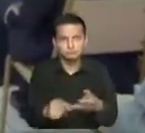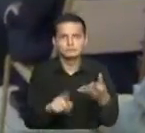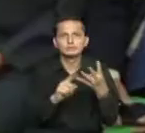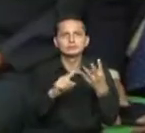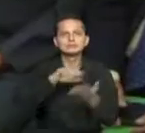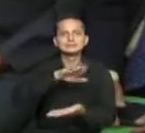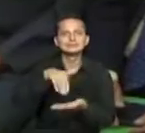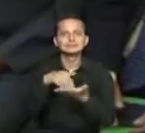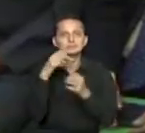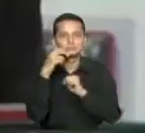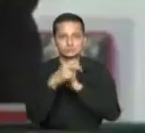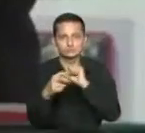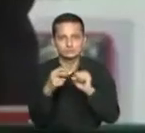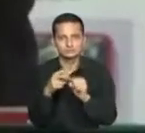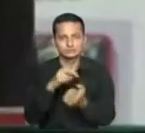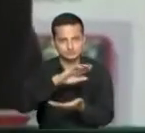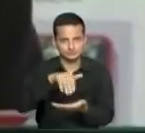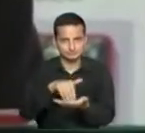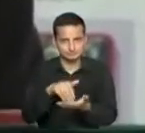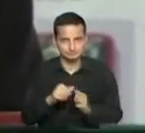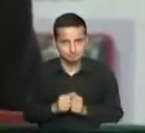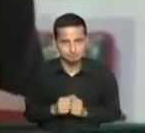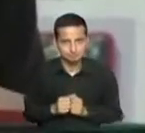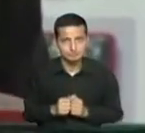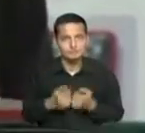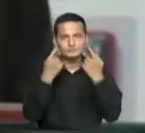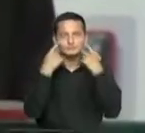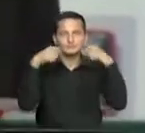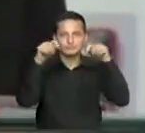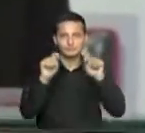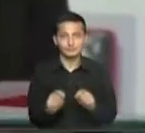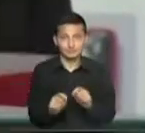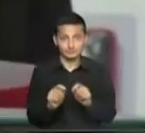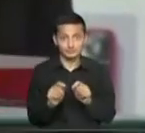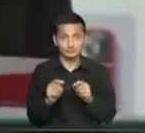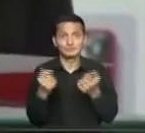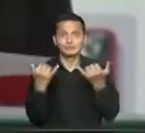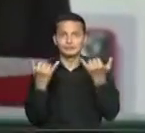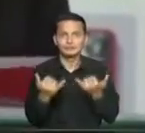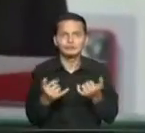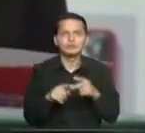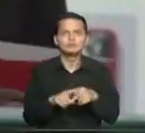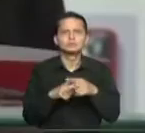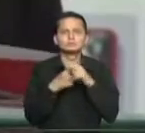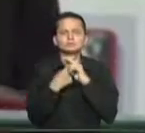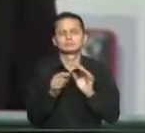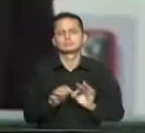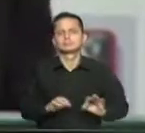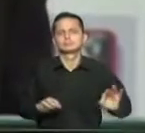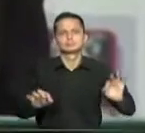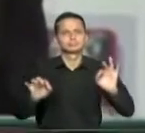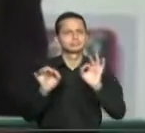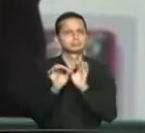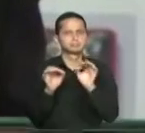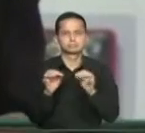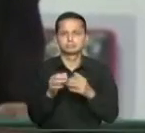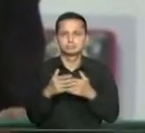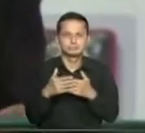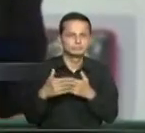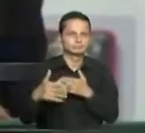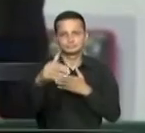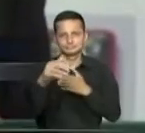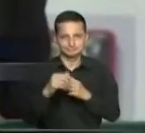y convenciones. En la firma y en la consolidación que va a marcar un hito en la historia de esta Cámara,